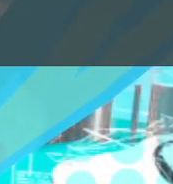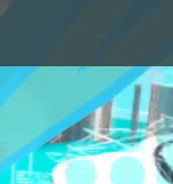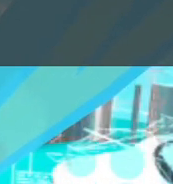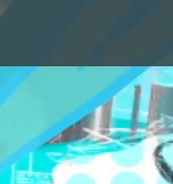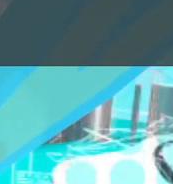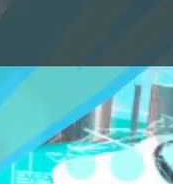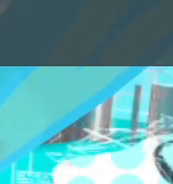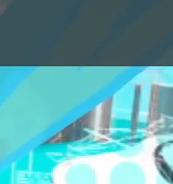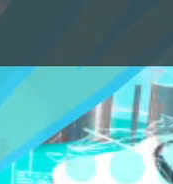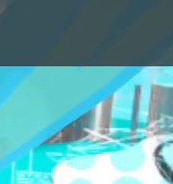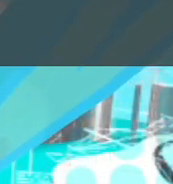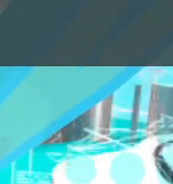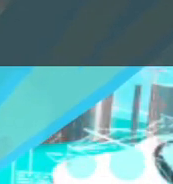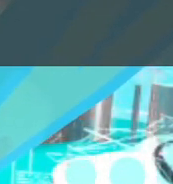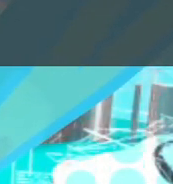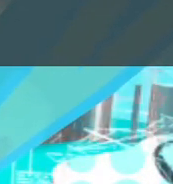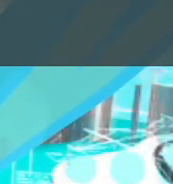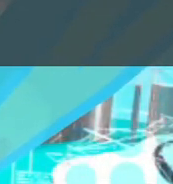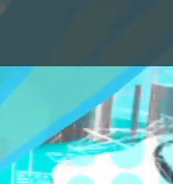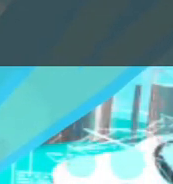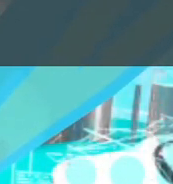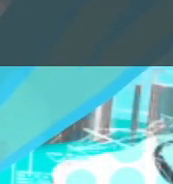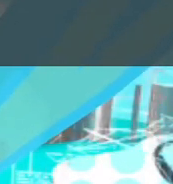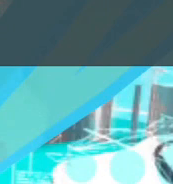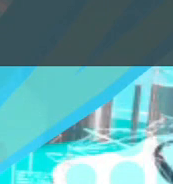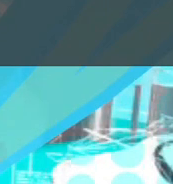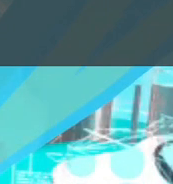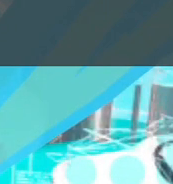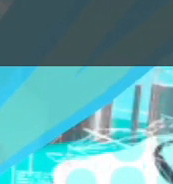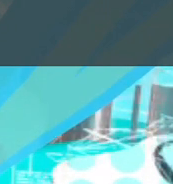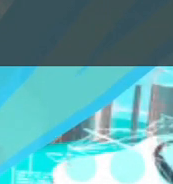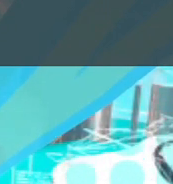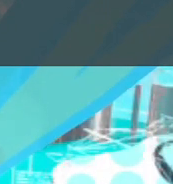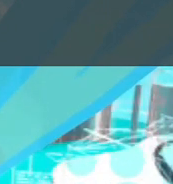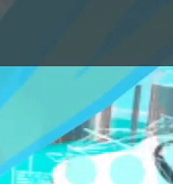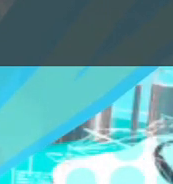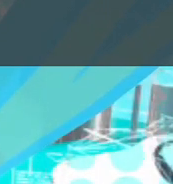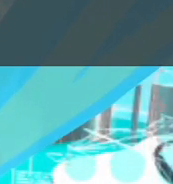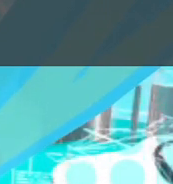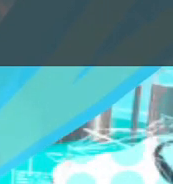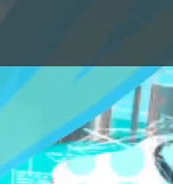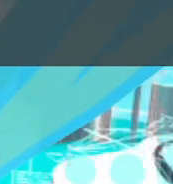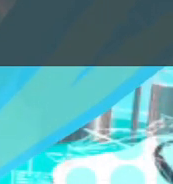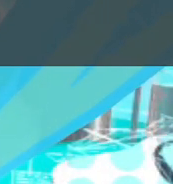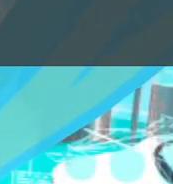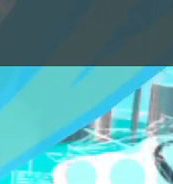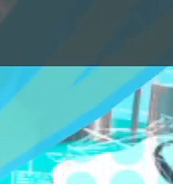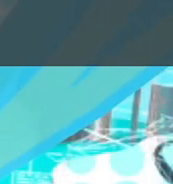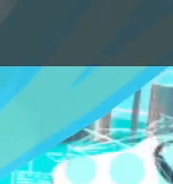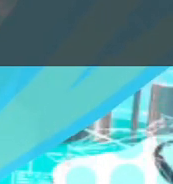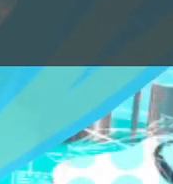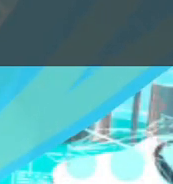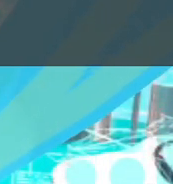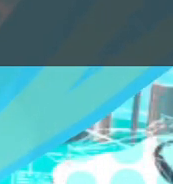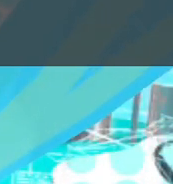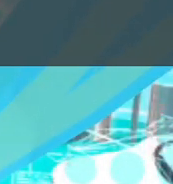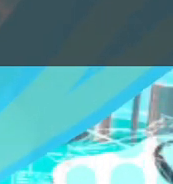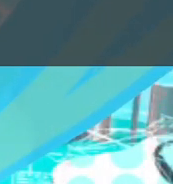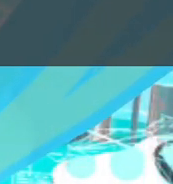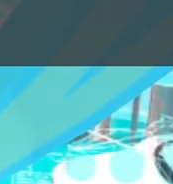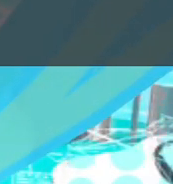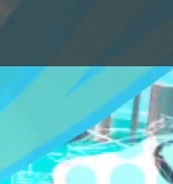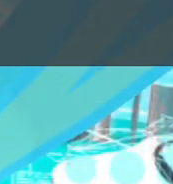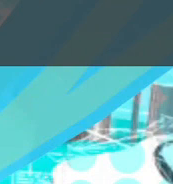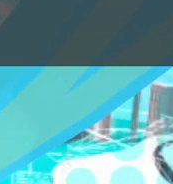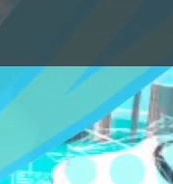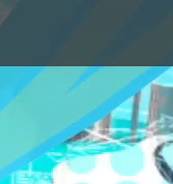reconocidos políticamente, socialmente, y que además tienen vínculos con grupos políticos diferentes, me parece a mí que es una buena estrategia